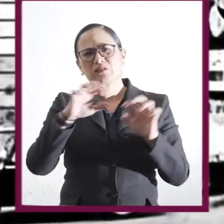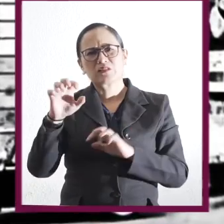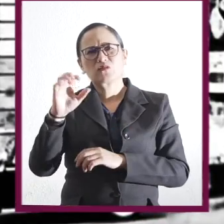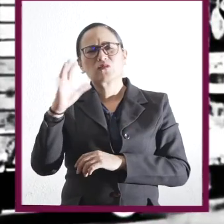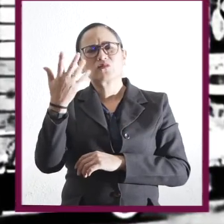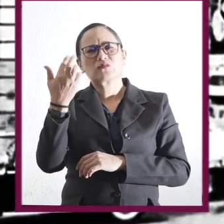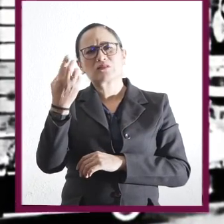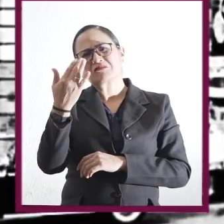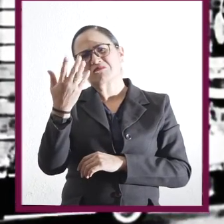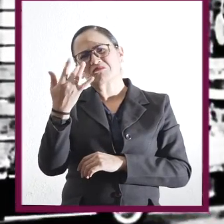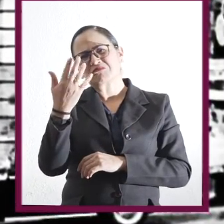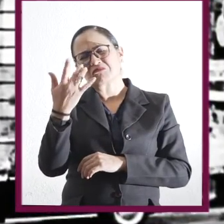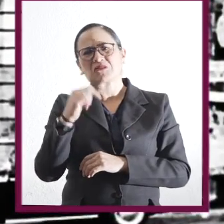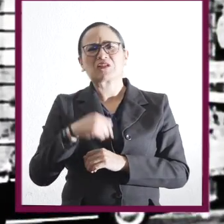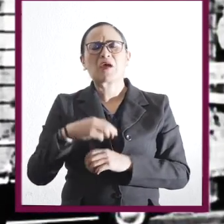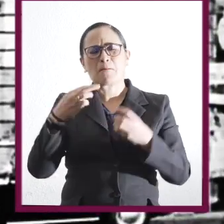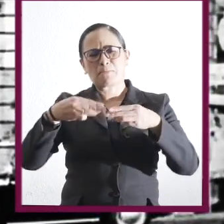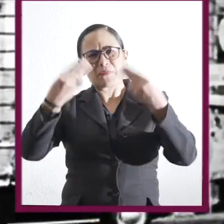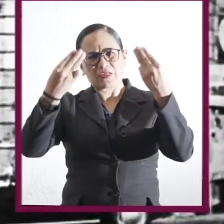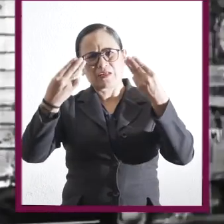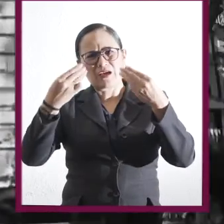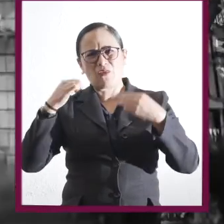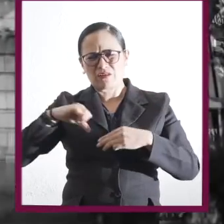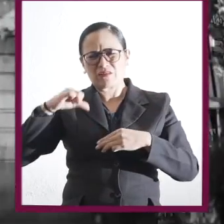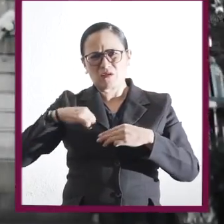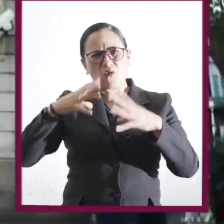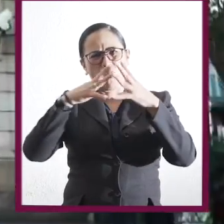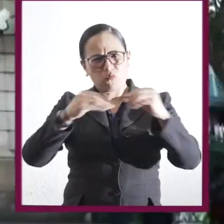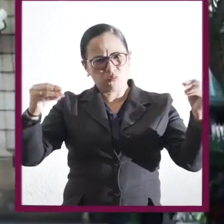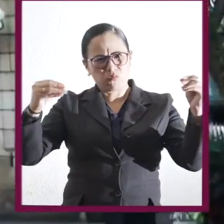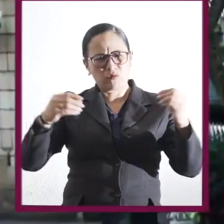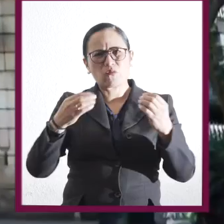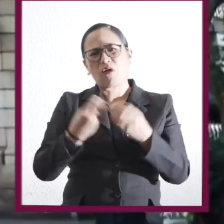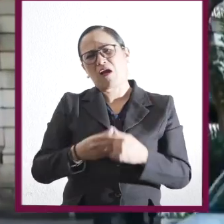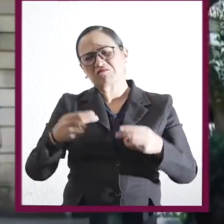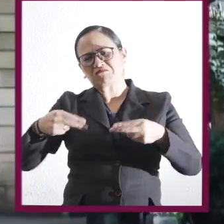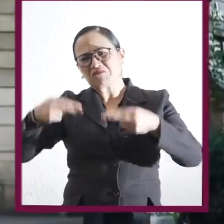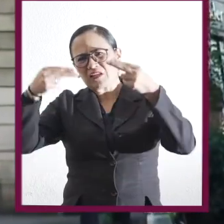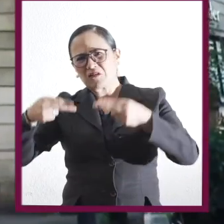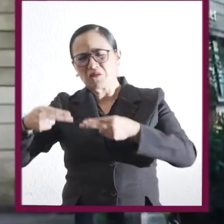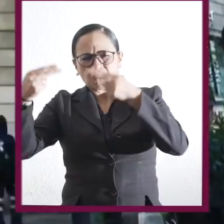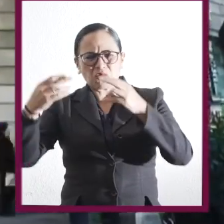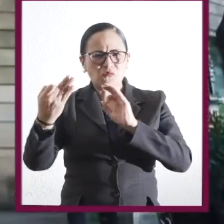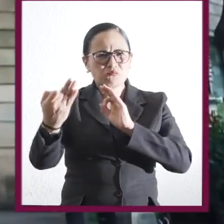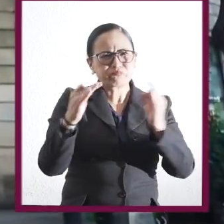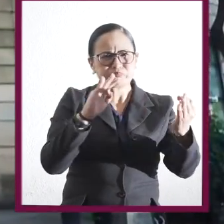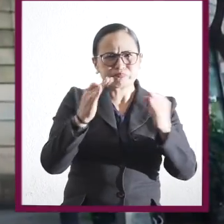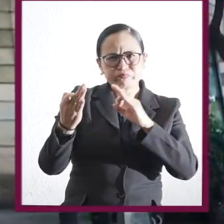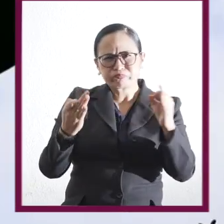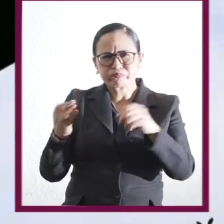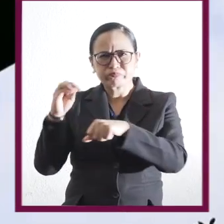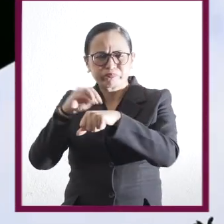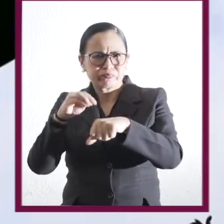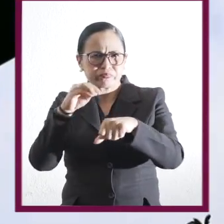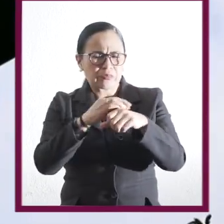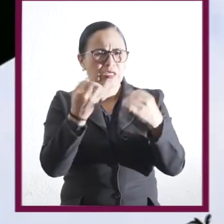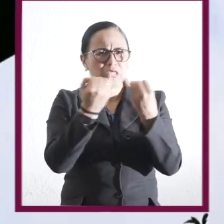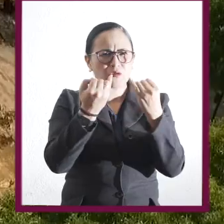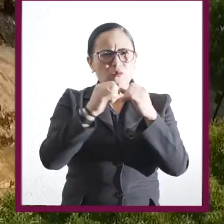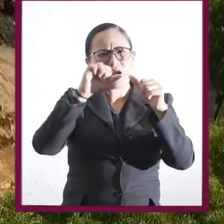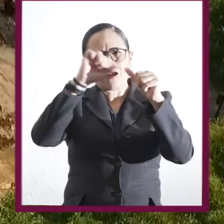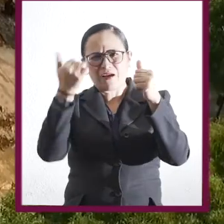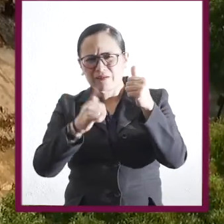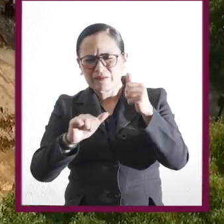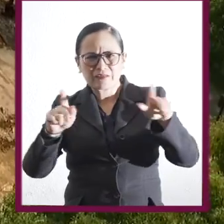Para los años 50, el viejo mercado desapareció y sus comercios se repartieron en los alrededores. Las